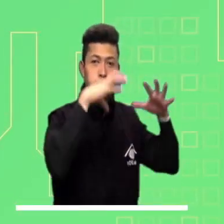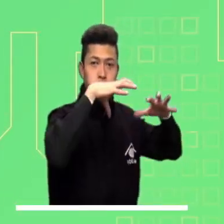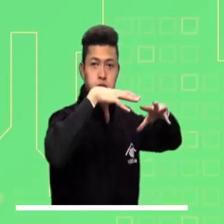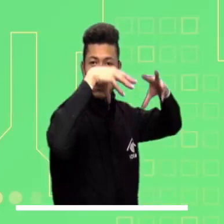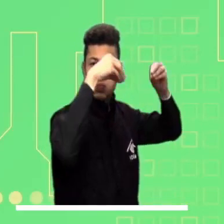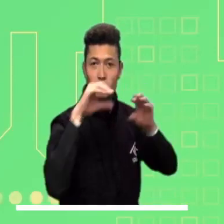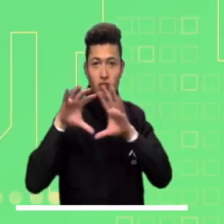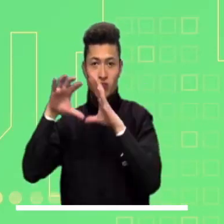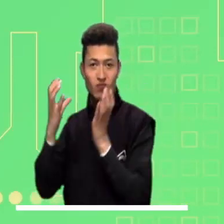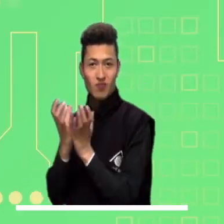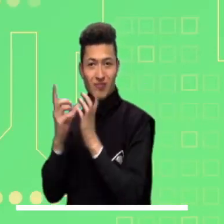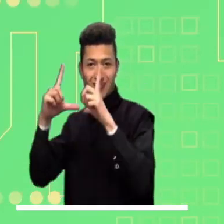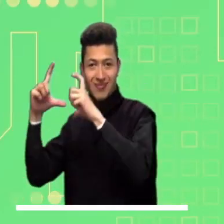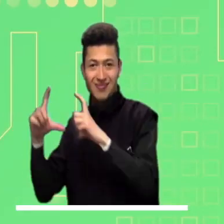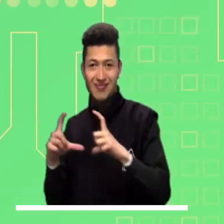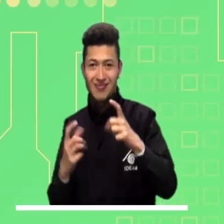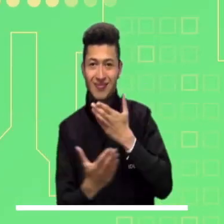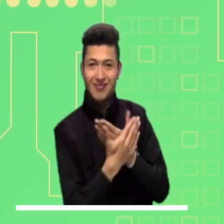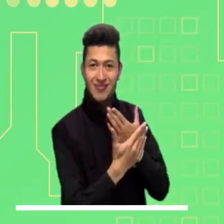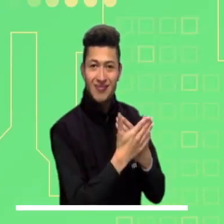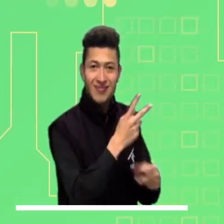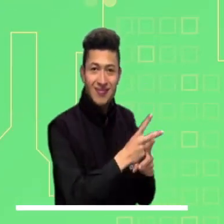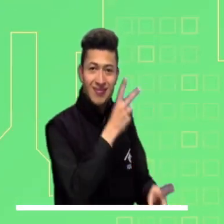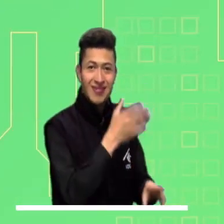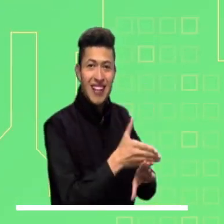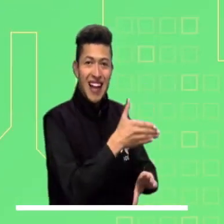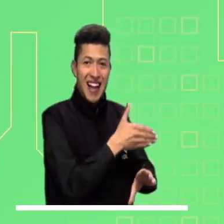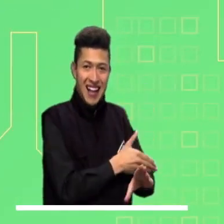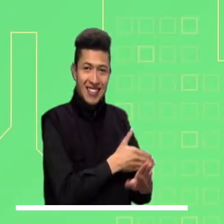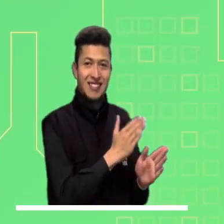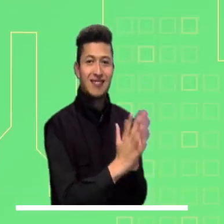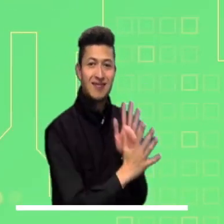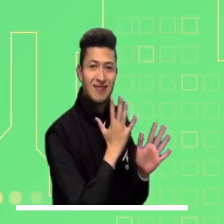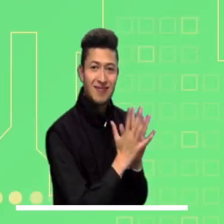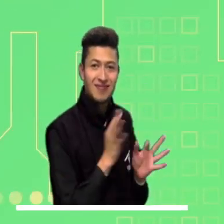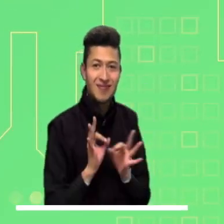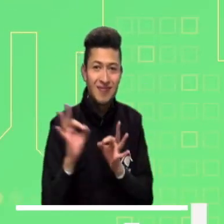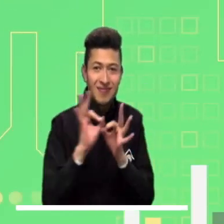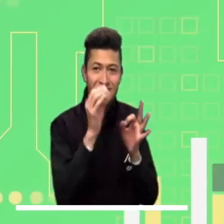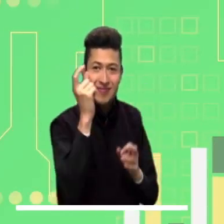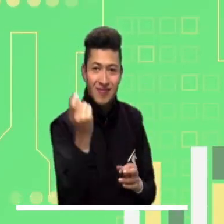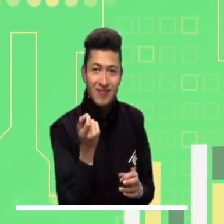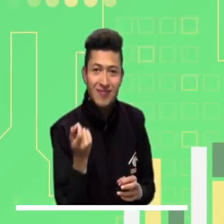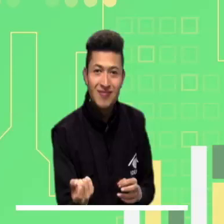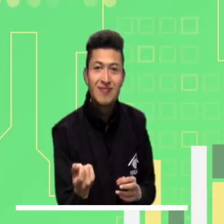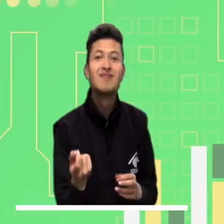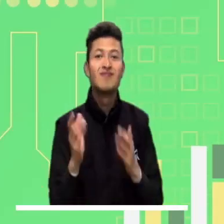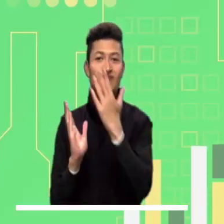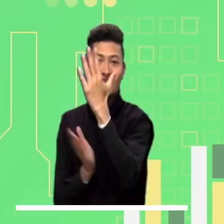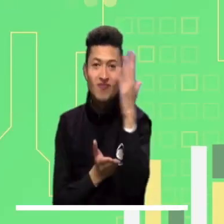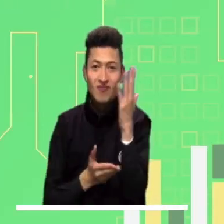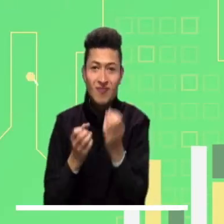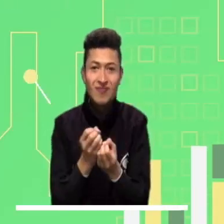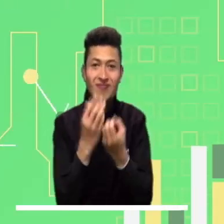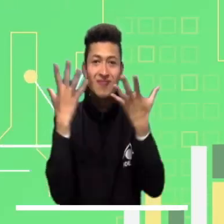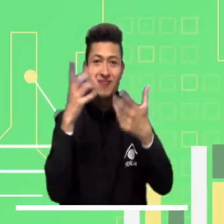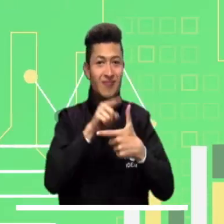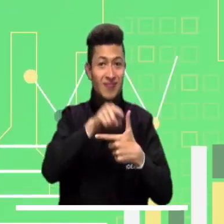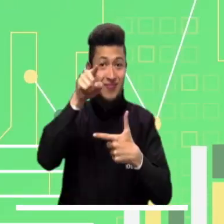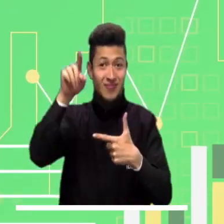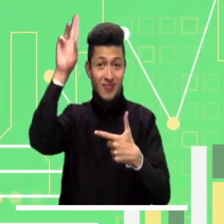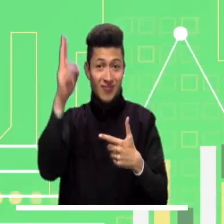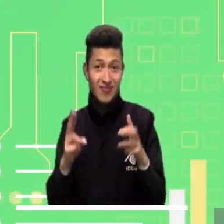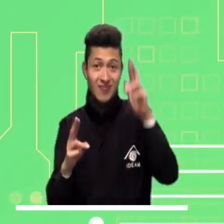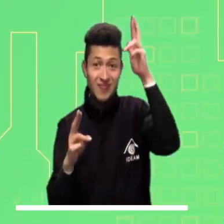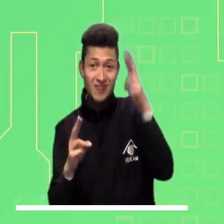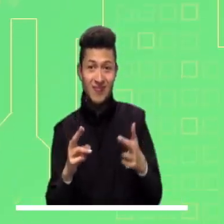los pronósticos del estado del tiempo, las imágenes satelitales y conozca las principales alertas tempranas. Información detallada